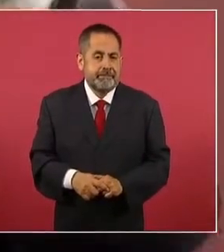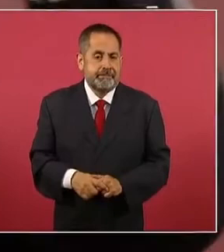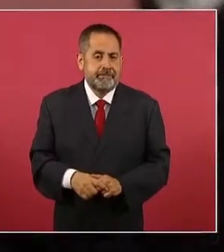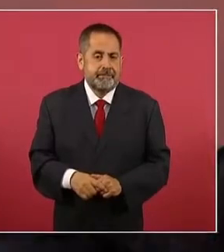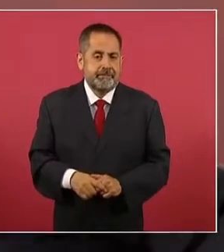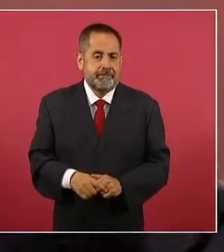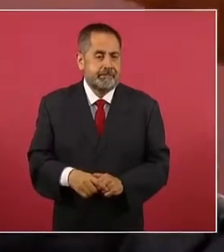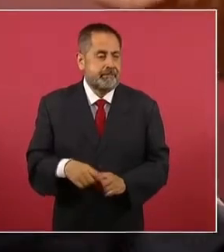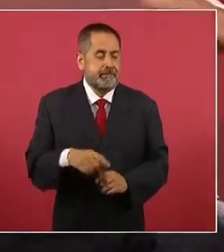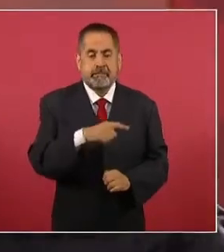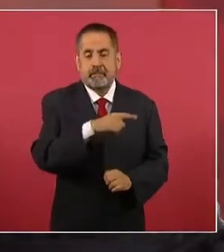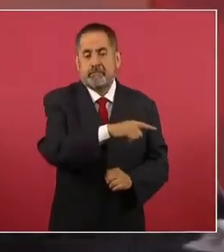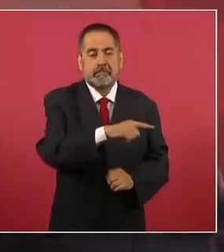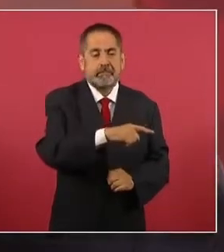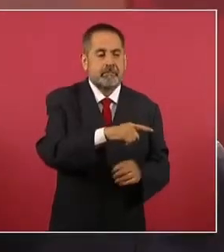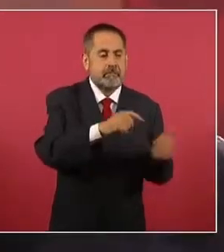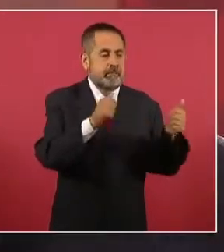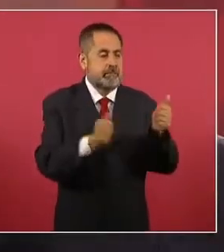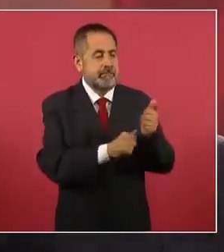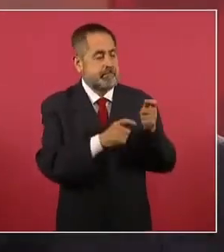pues representantes